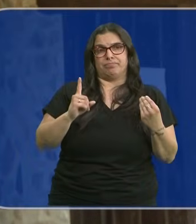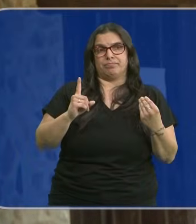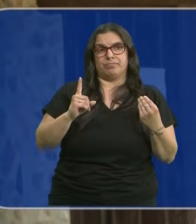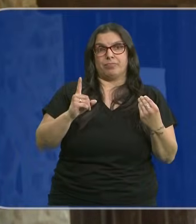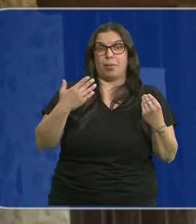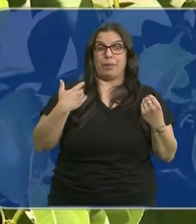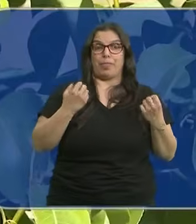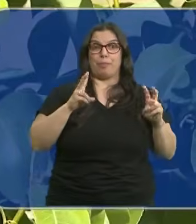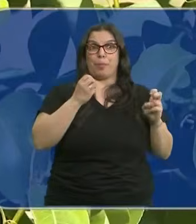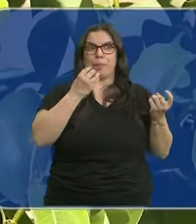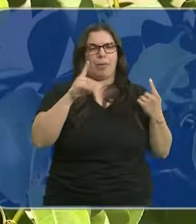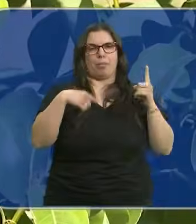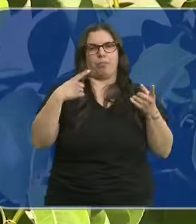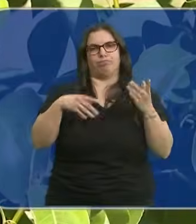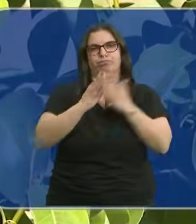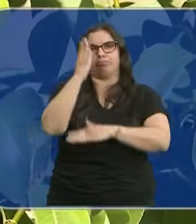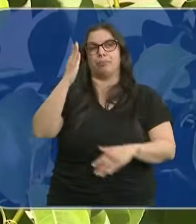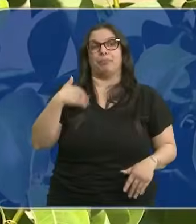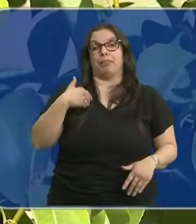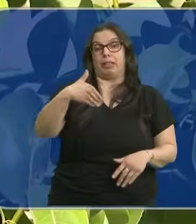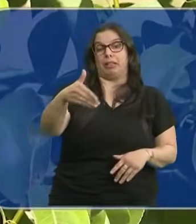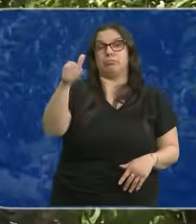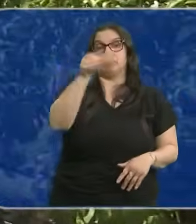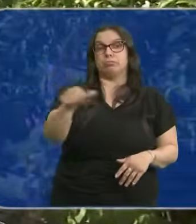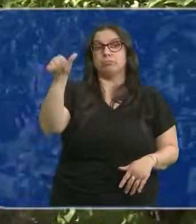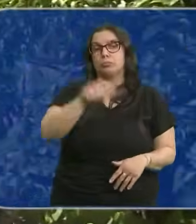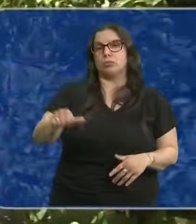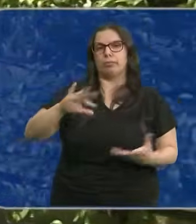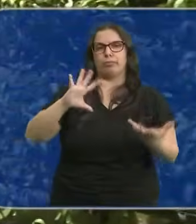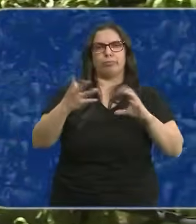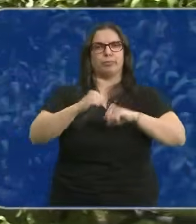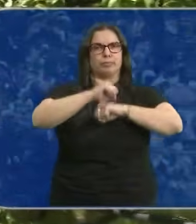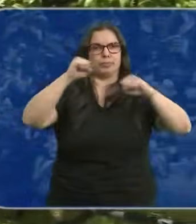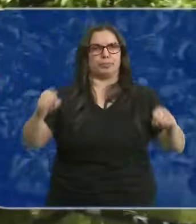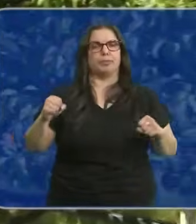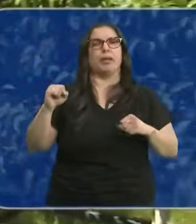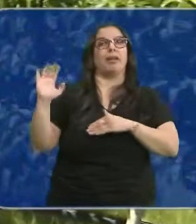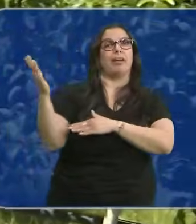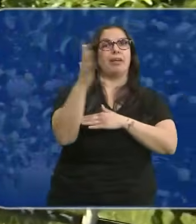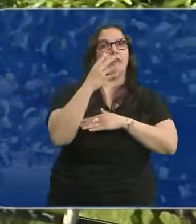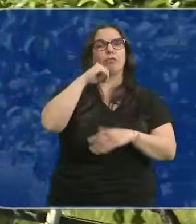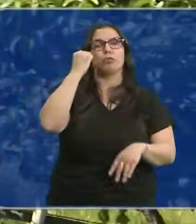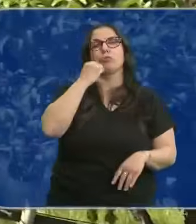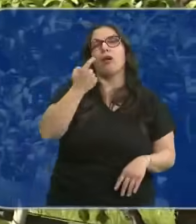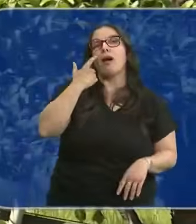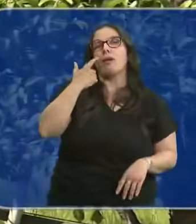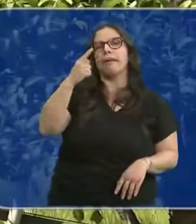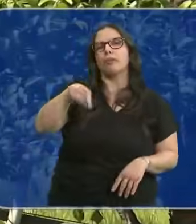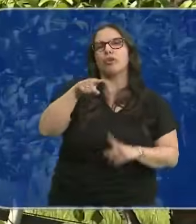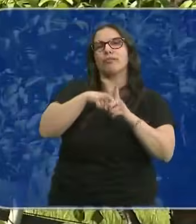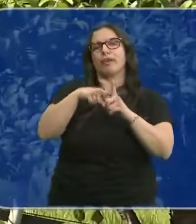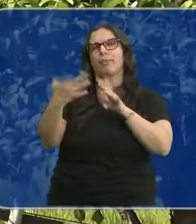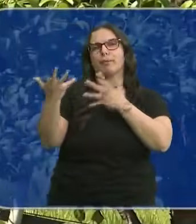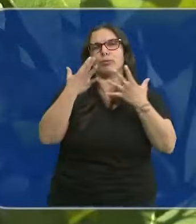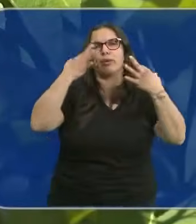había muy buena floración. En los próximos días se completará este proceso de cuajado dentro de las plantaciones de frutales, lo que le va a permitir al sector tener una referencia